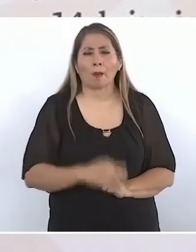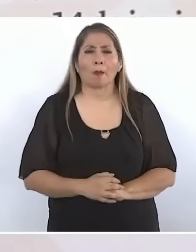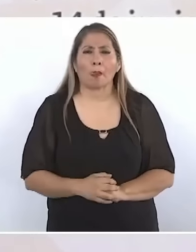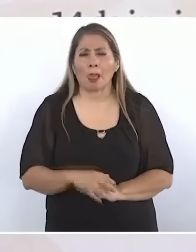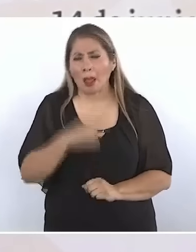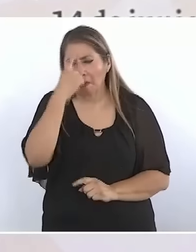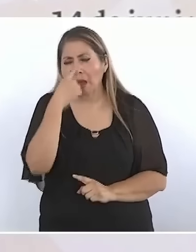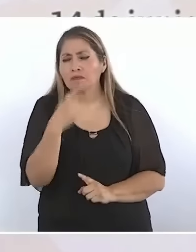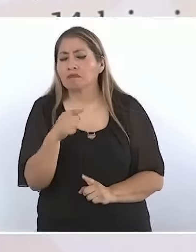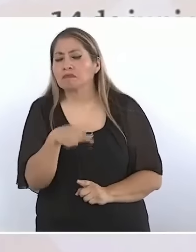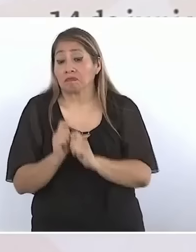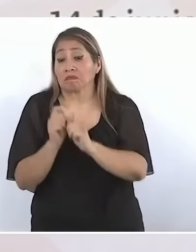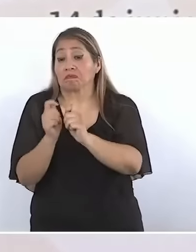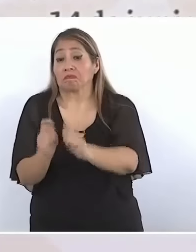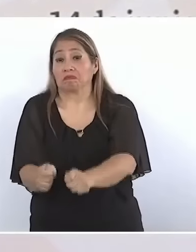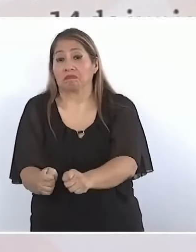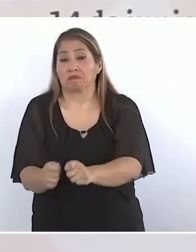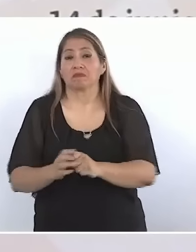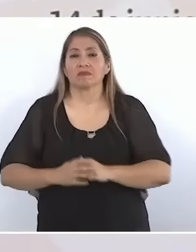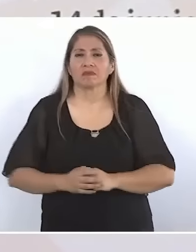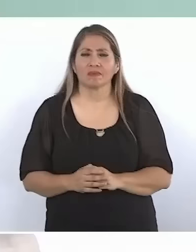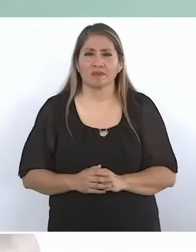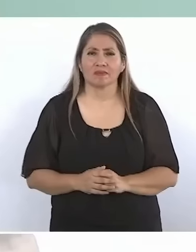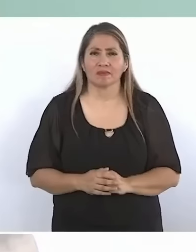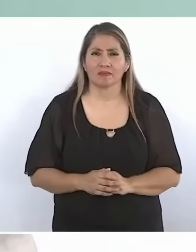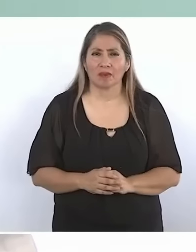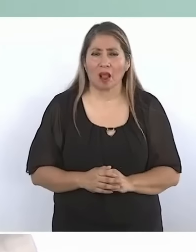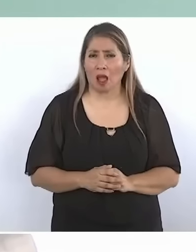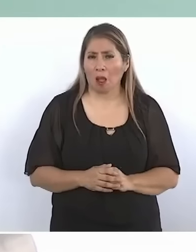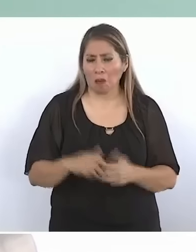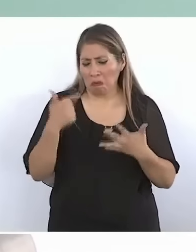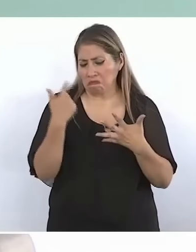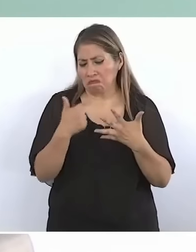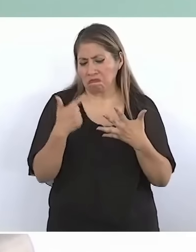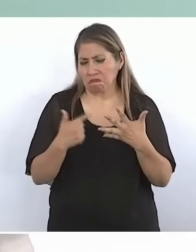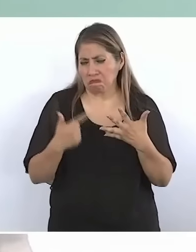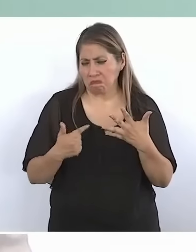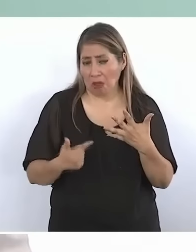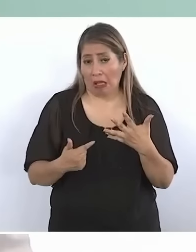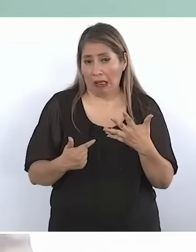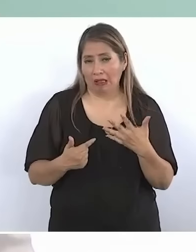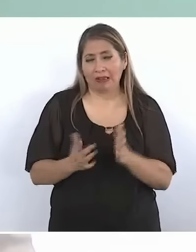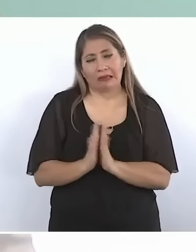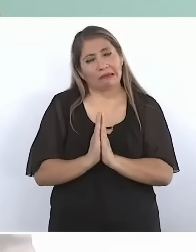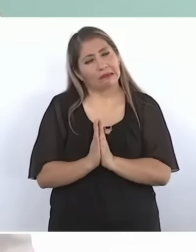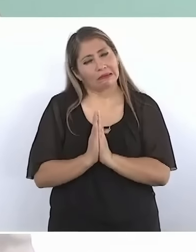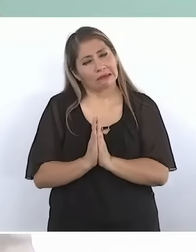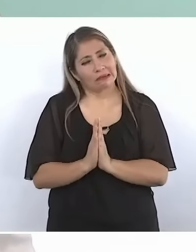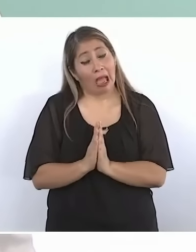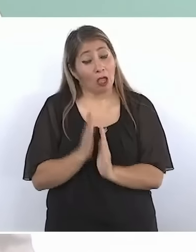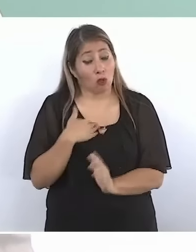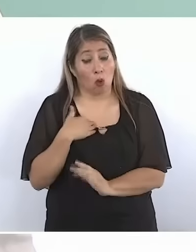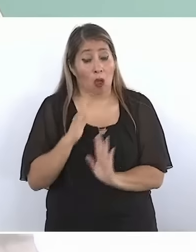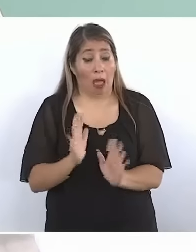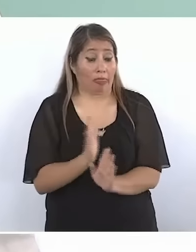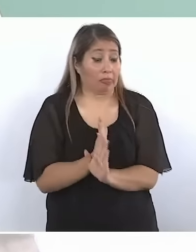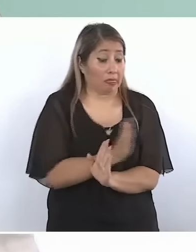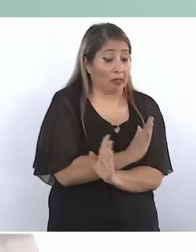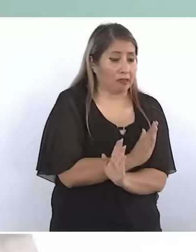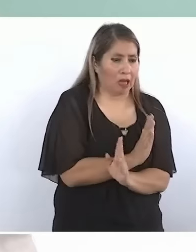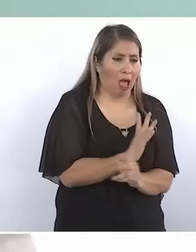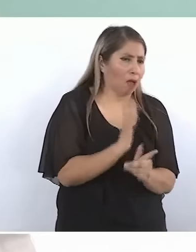poder entregar buenas cuentas, y deseo con toda mi alma que antes de irnos pues